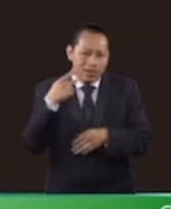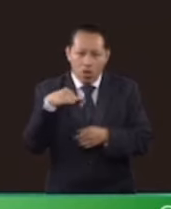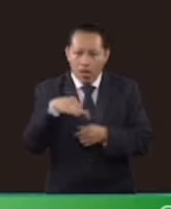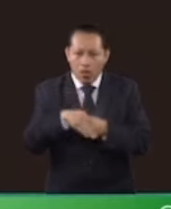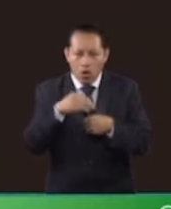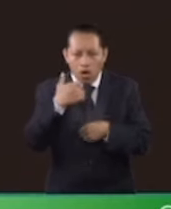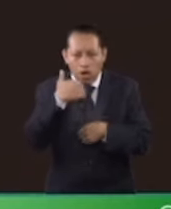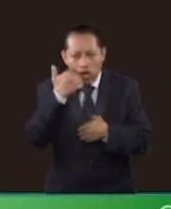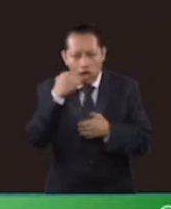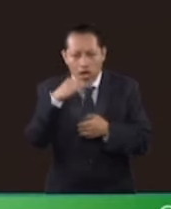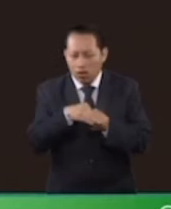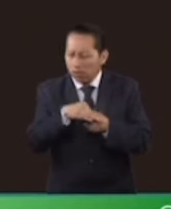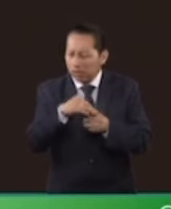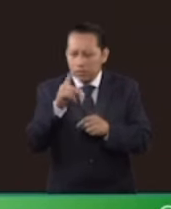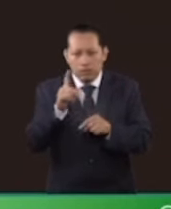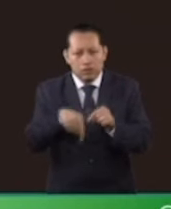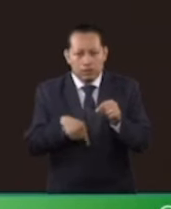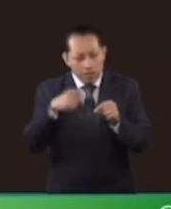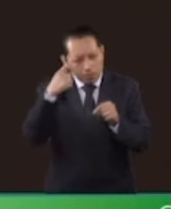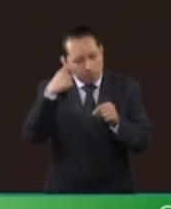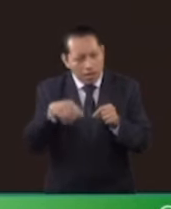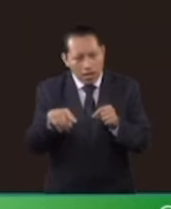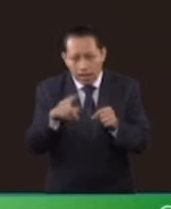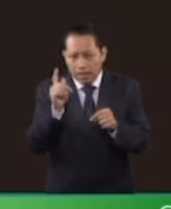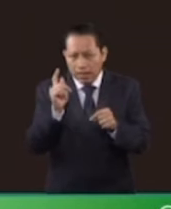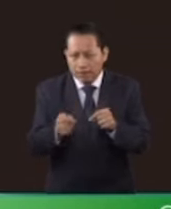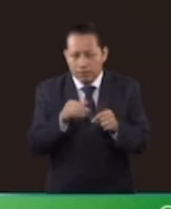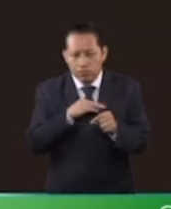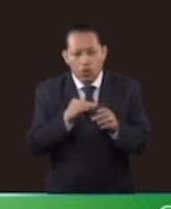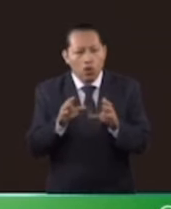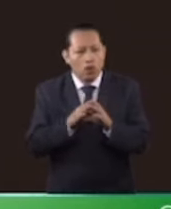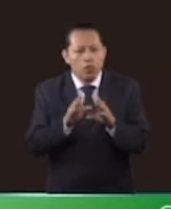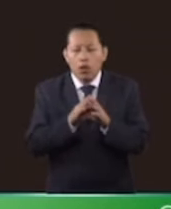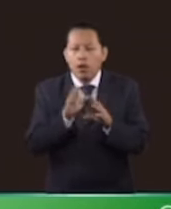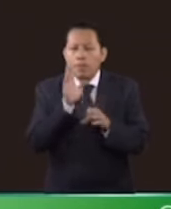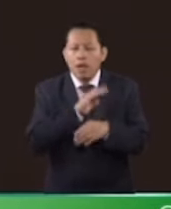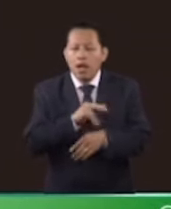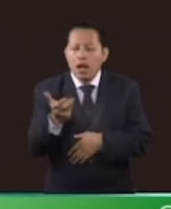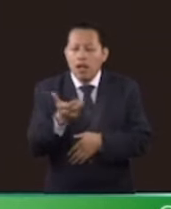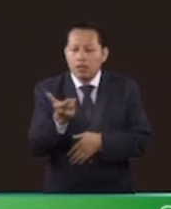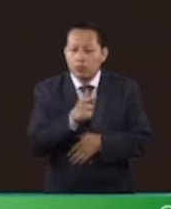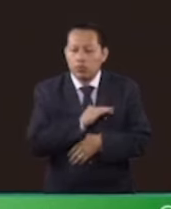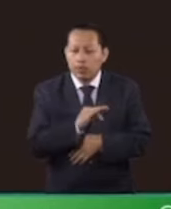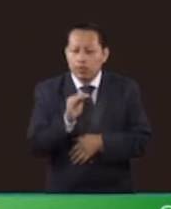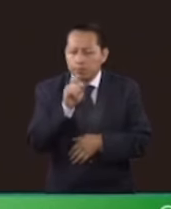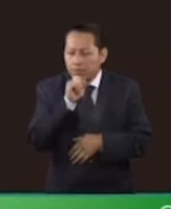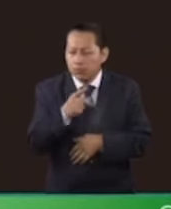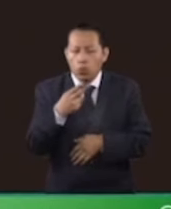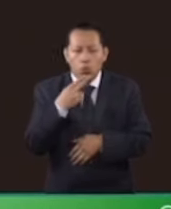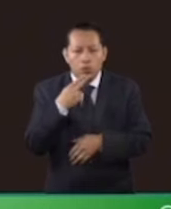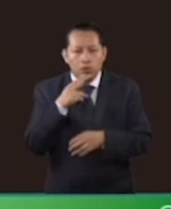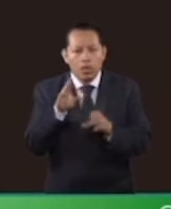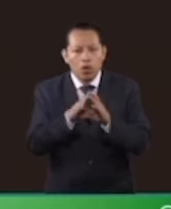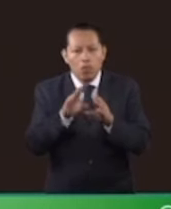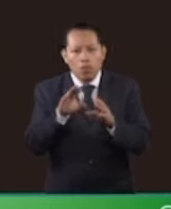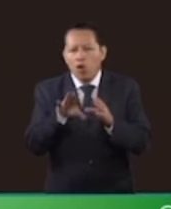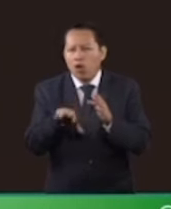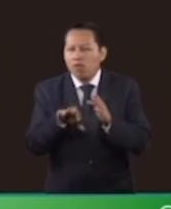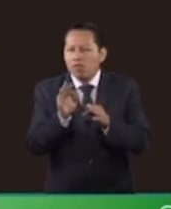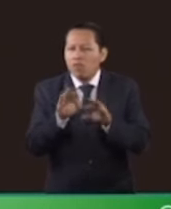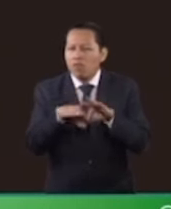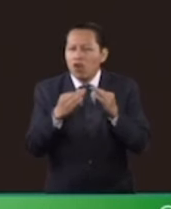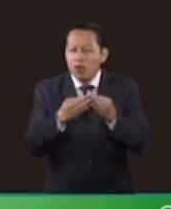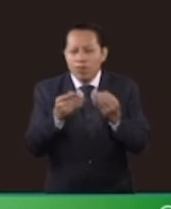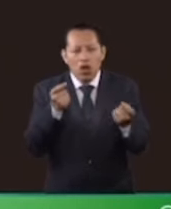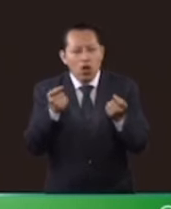clientelar para así dejar sin efectos las malas prácticas que han servido como estrategia de control